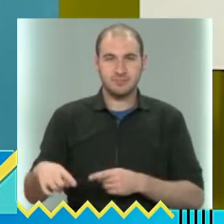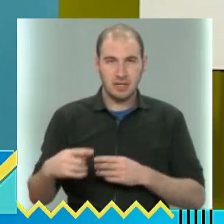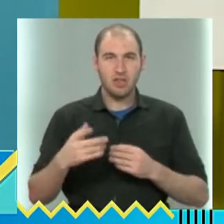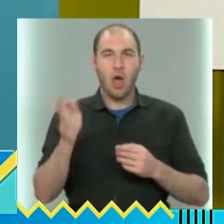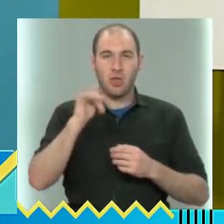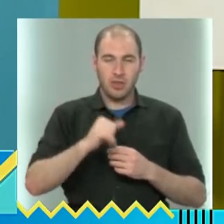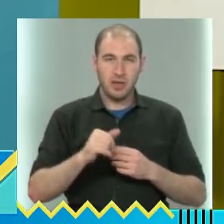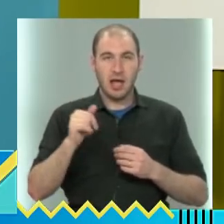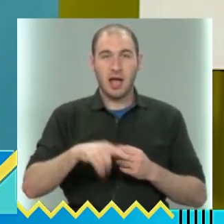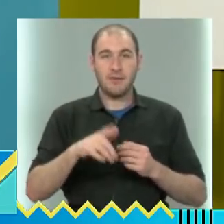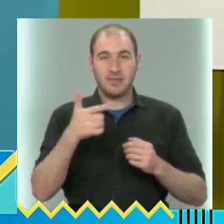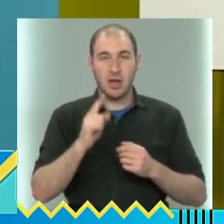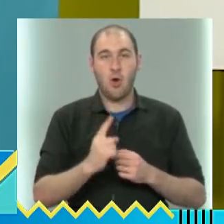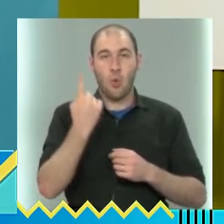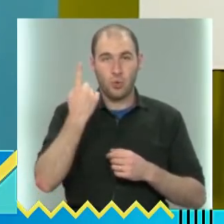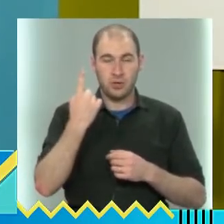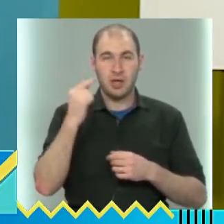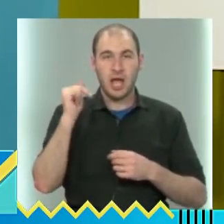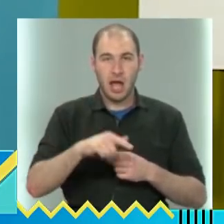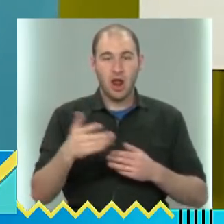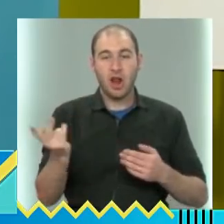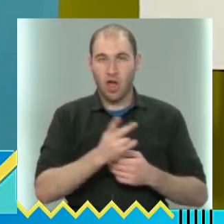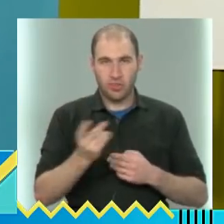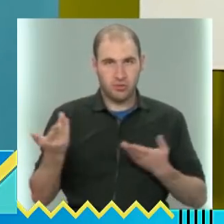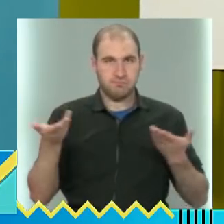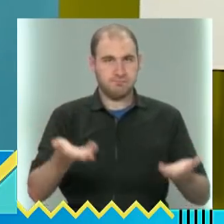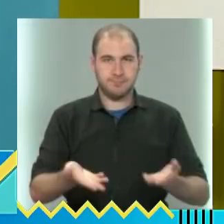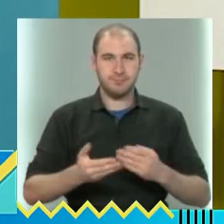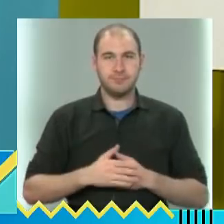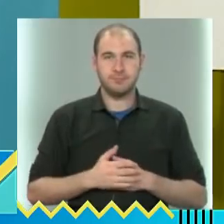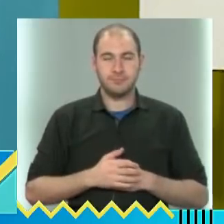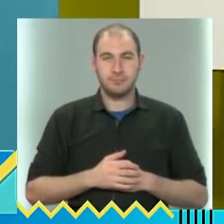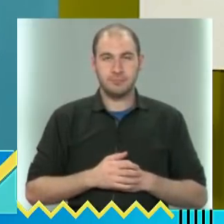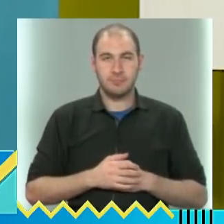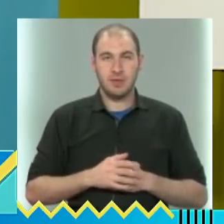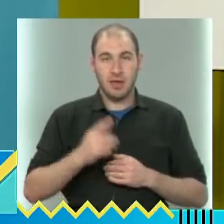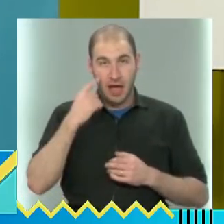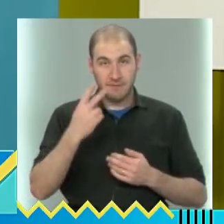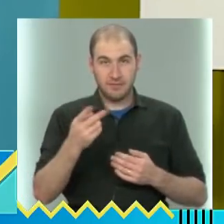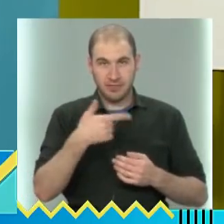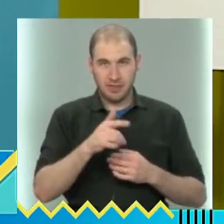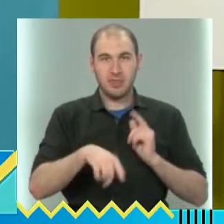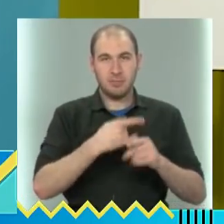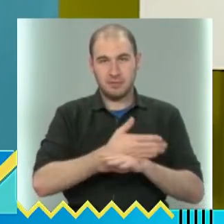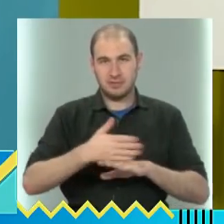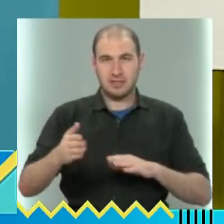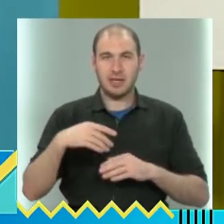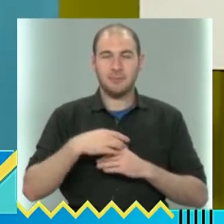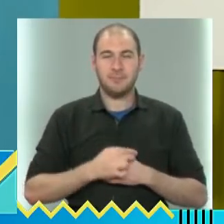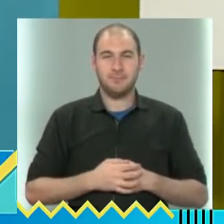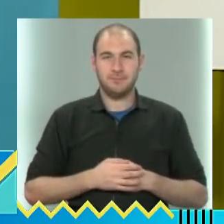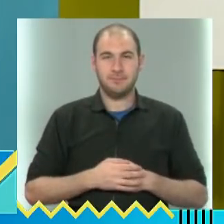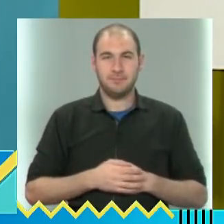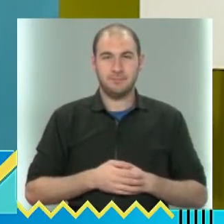todos los días, que presentamos un solo clip. En este caso les damos lugar a los dos tipos de argumentos. Vamos a los clips y enseguida continuamos con nuestro